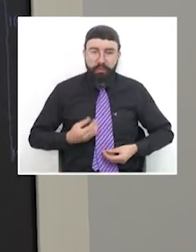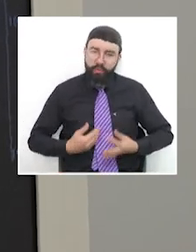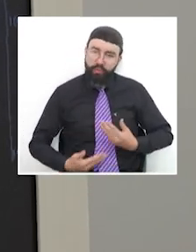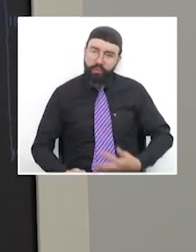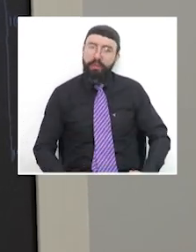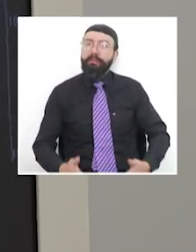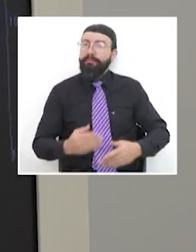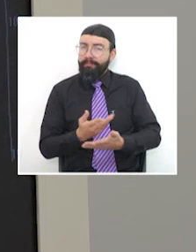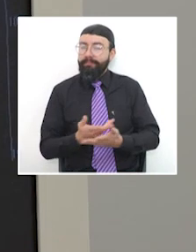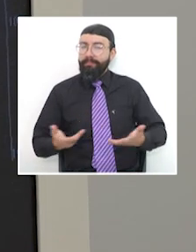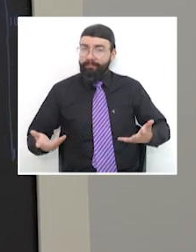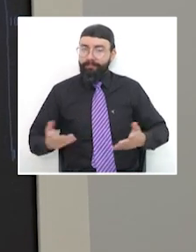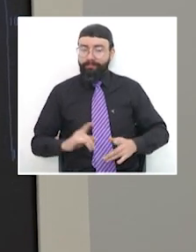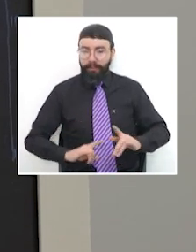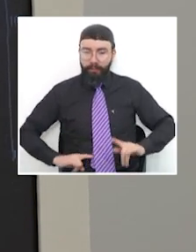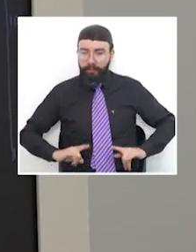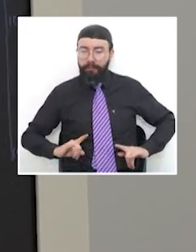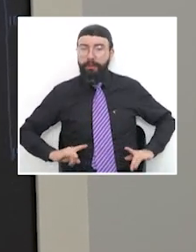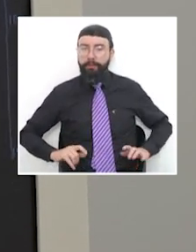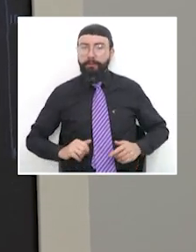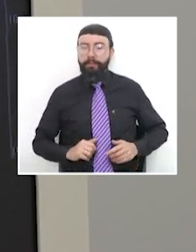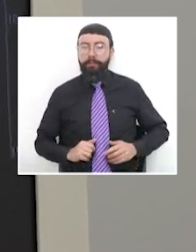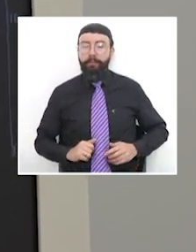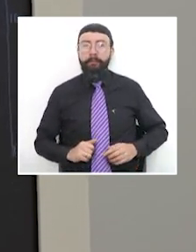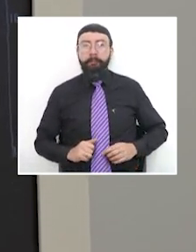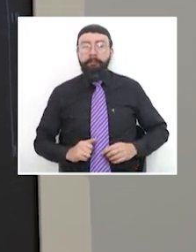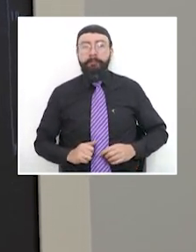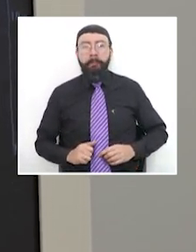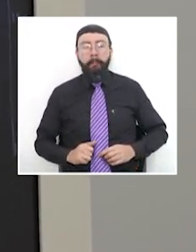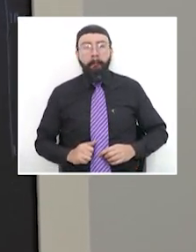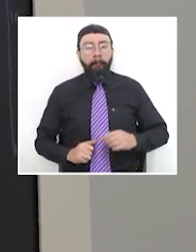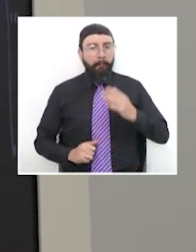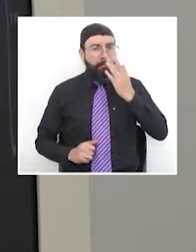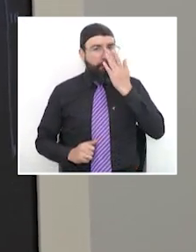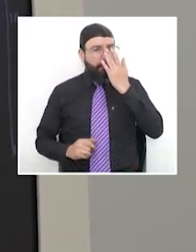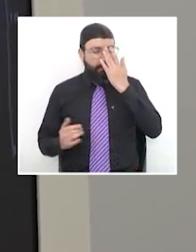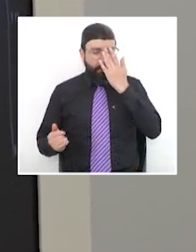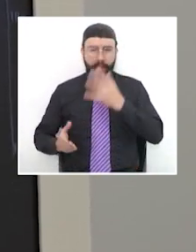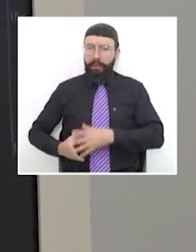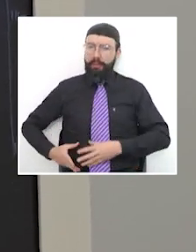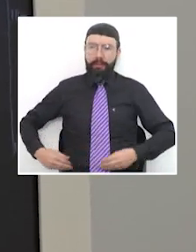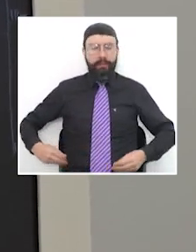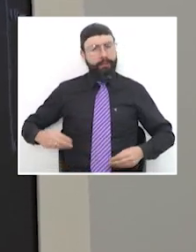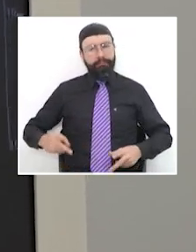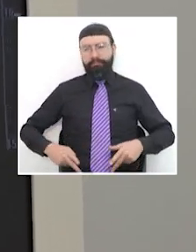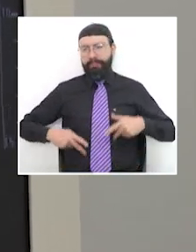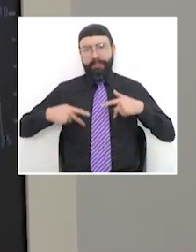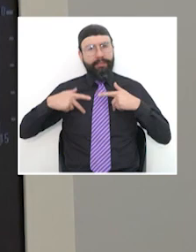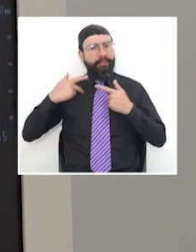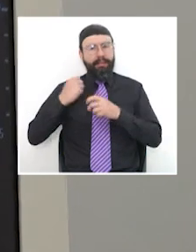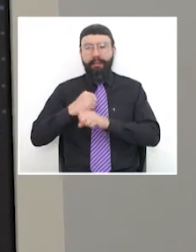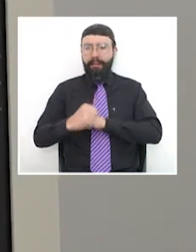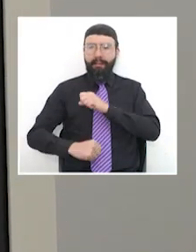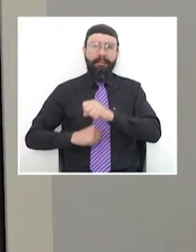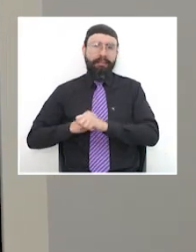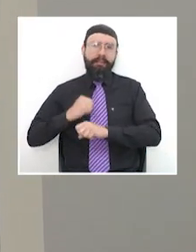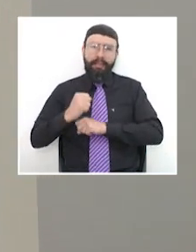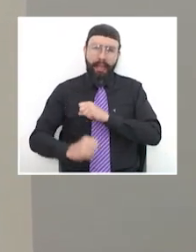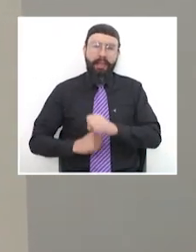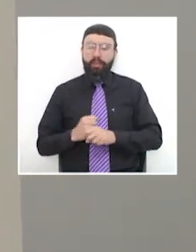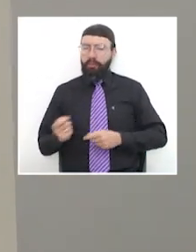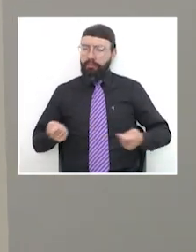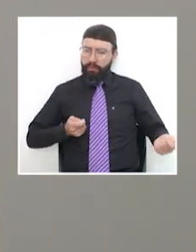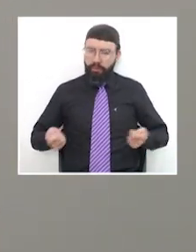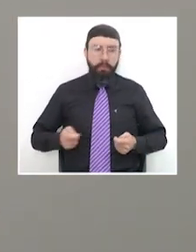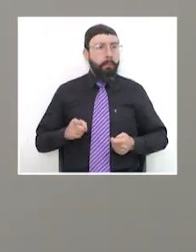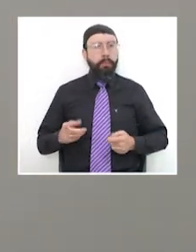a formar el embrión, hasta nos acompaña toda la vida funcionando, y cualquier